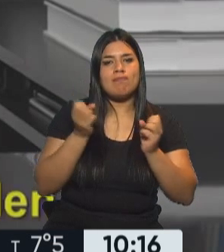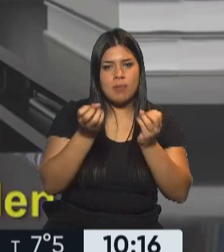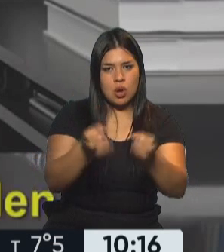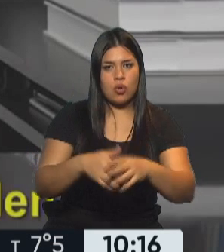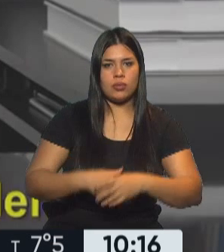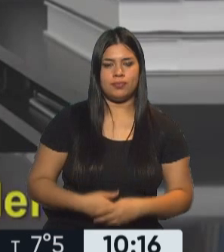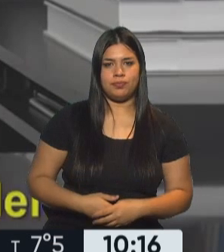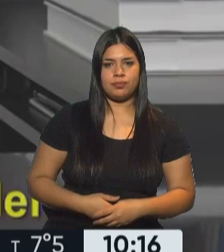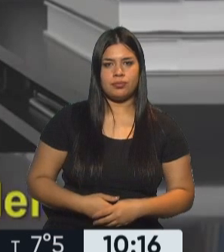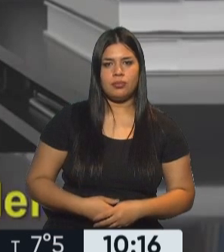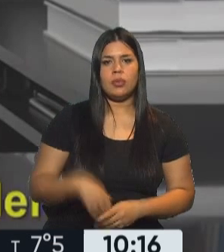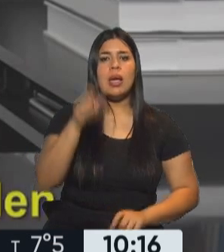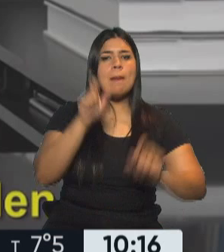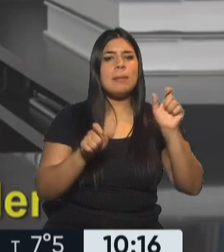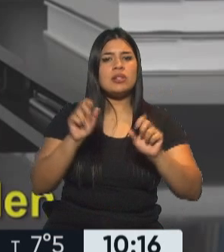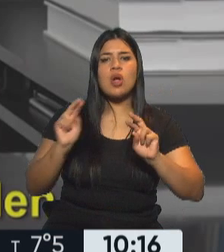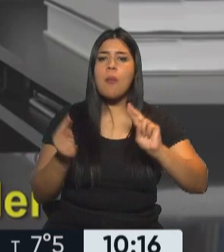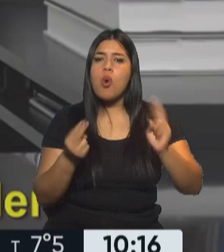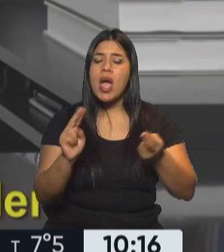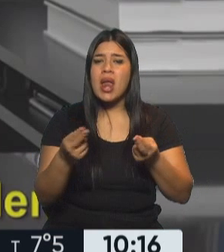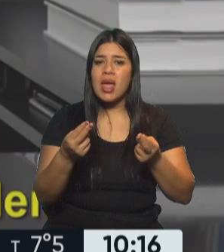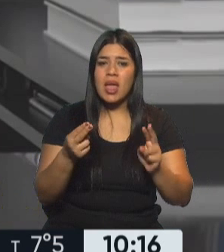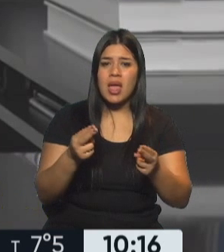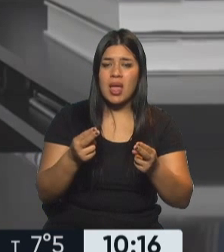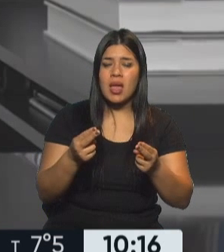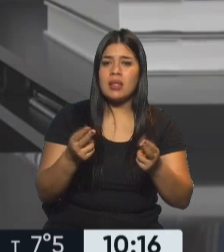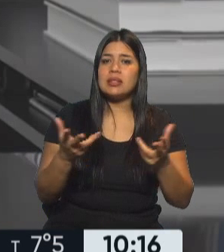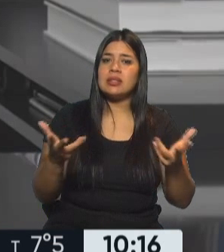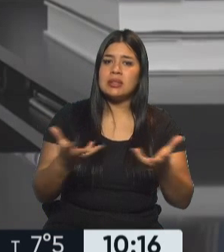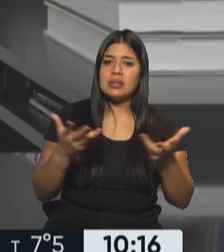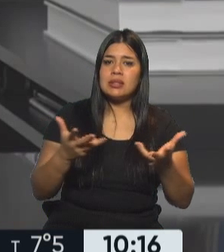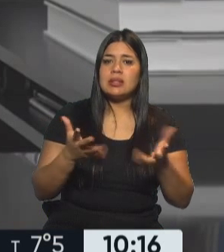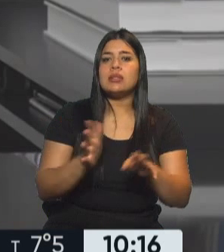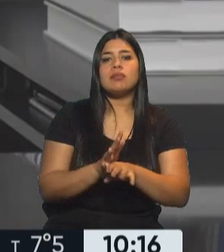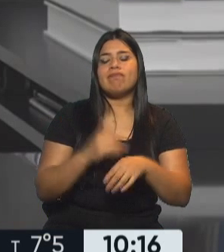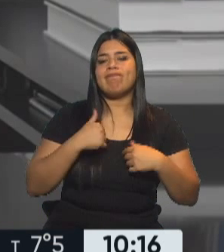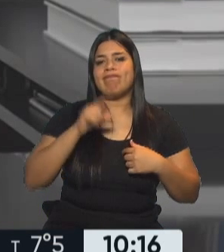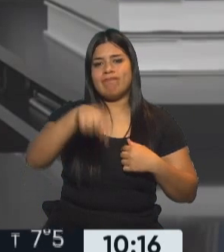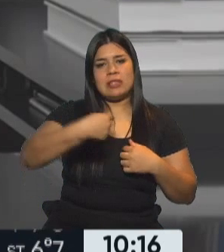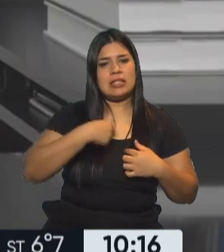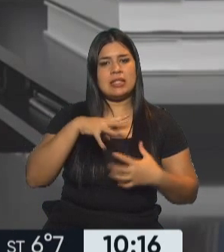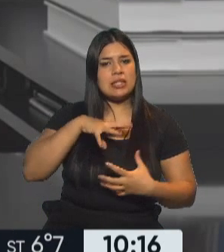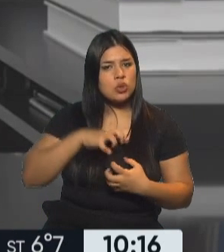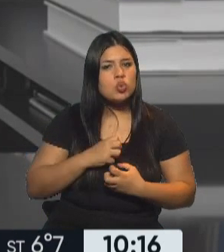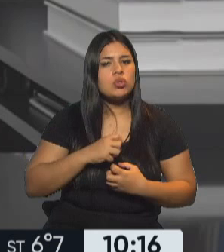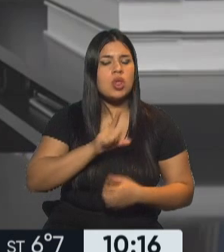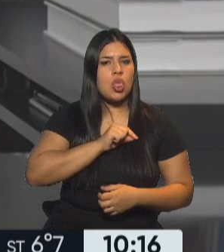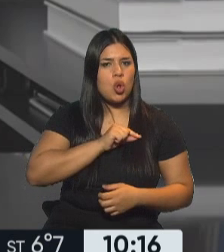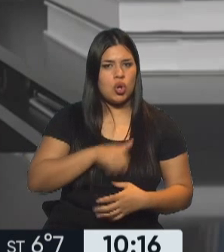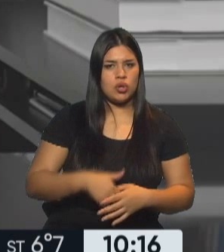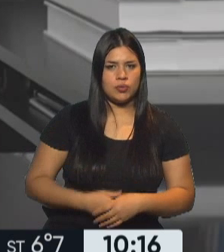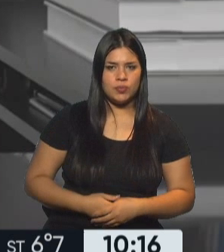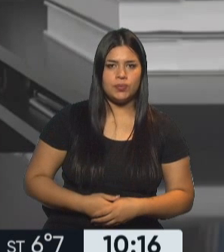Cada muerte temprana conspira contra el orden natural, nos llena de angustia, de dolor y de impotencia.